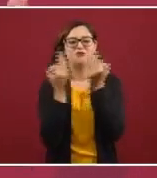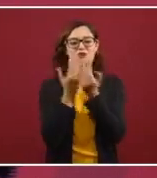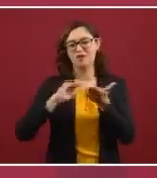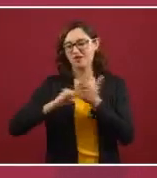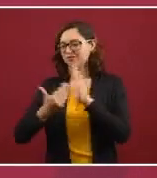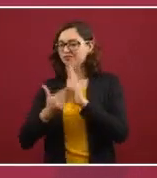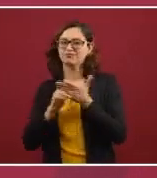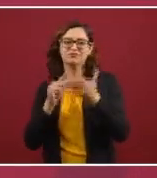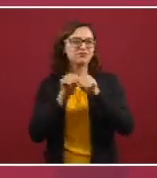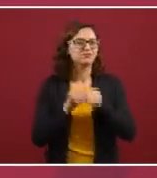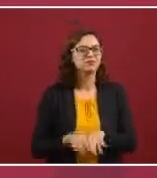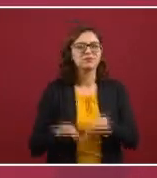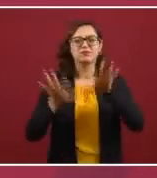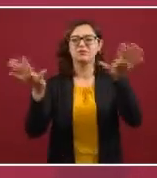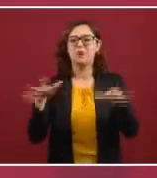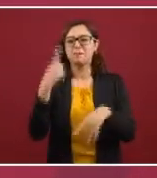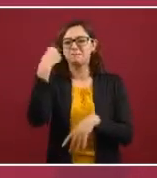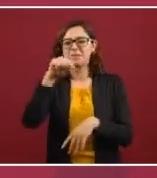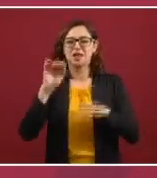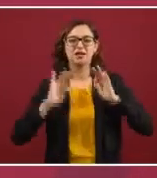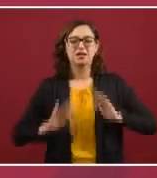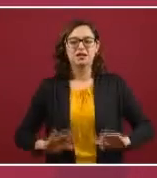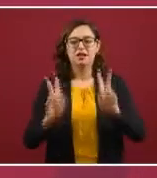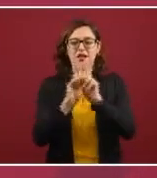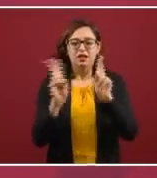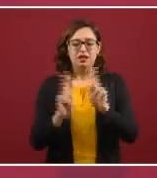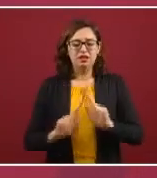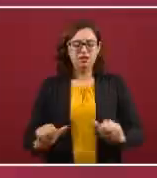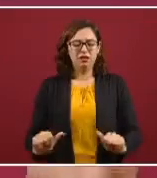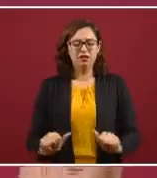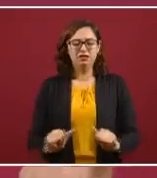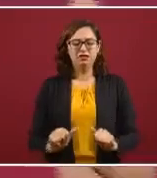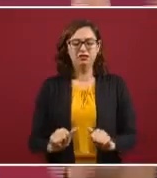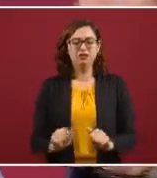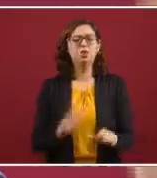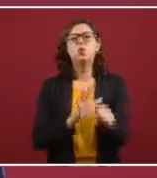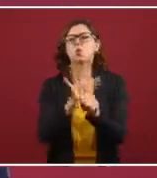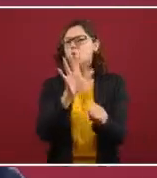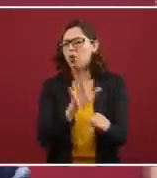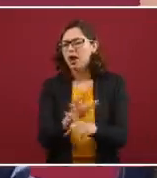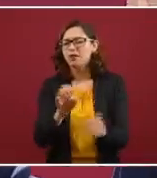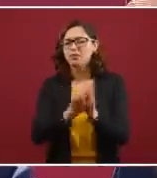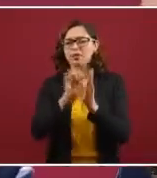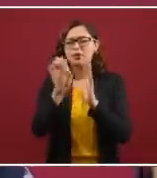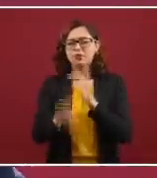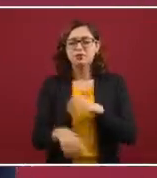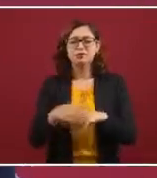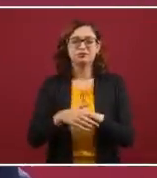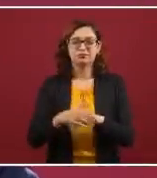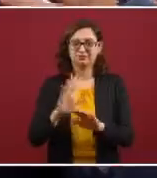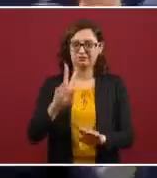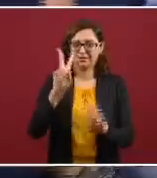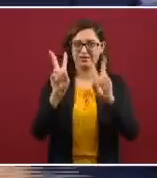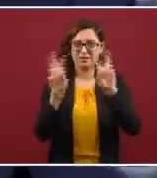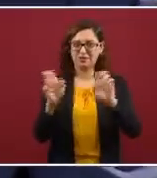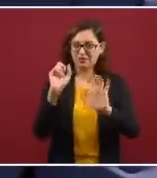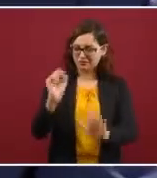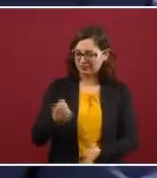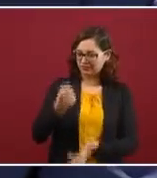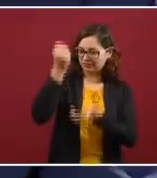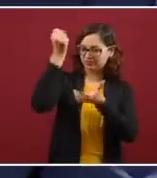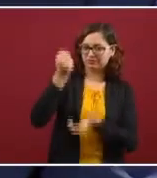garantizar la paz y la tranquilidad. Un instrumento importante es el presupuesto,